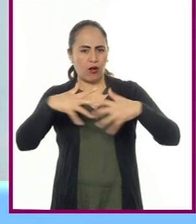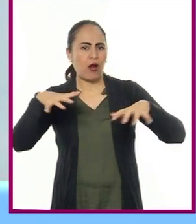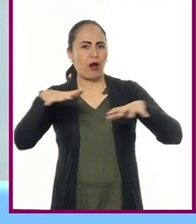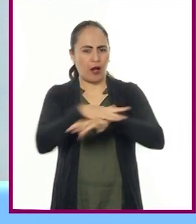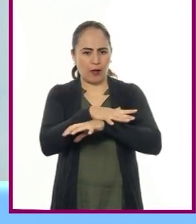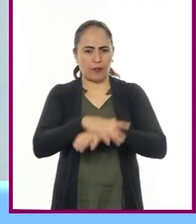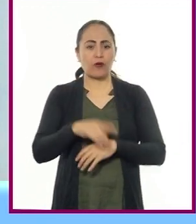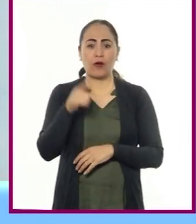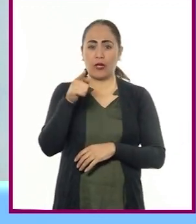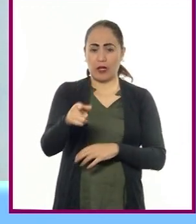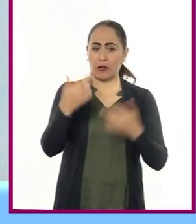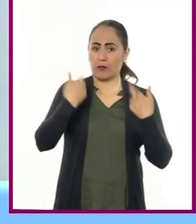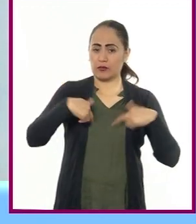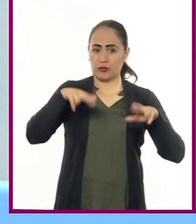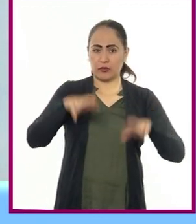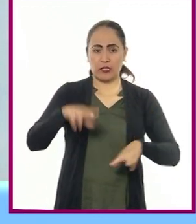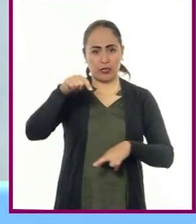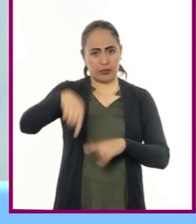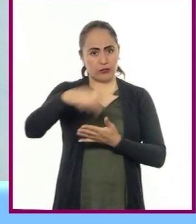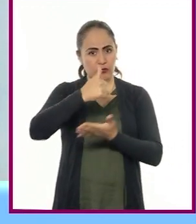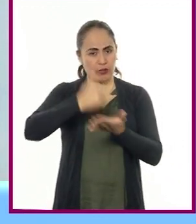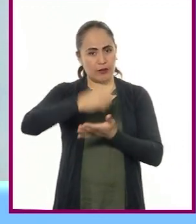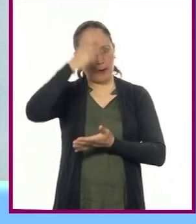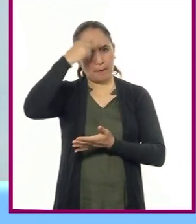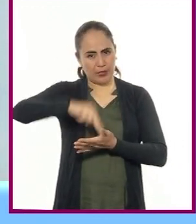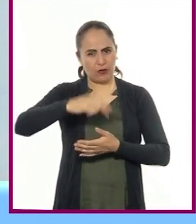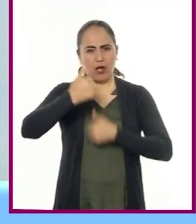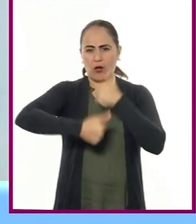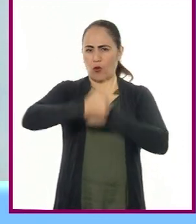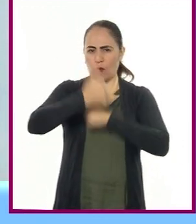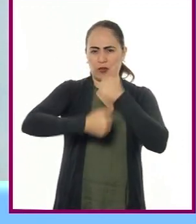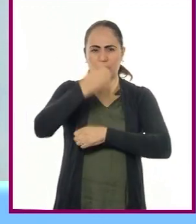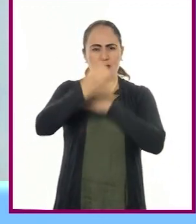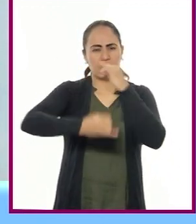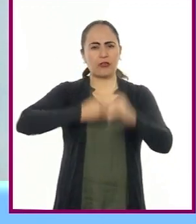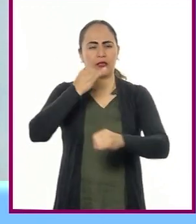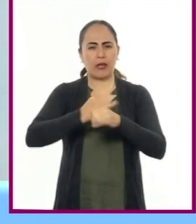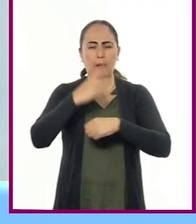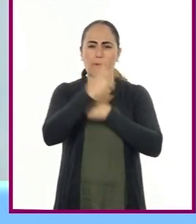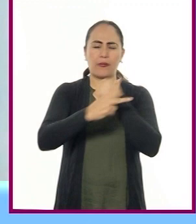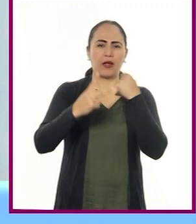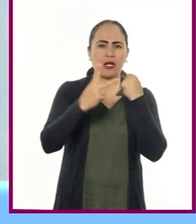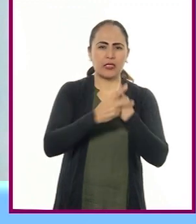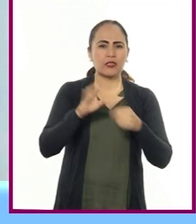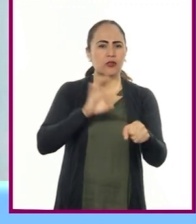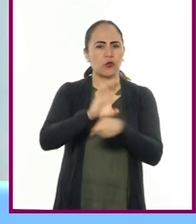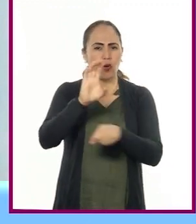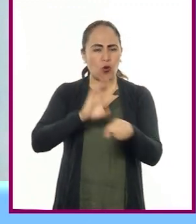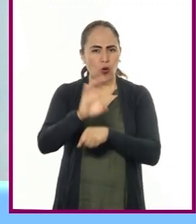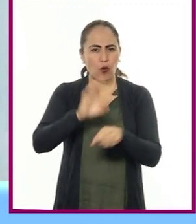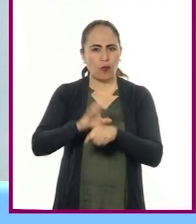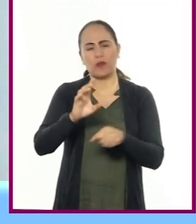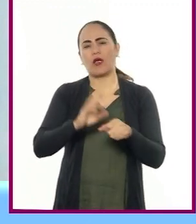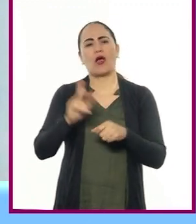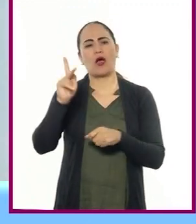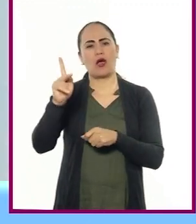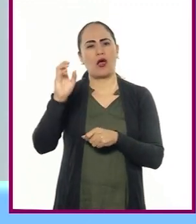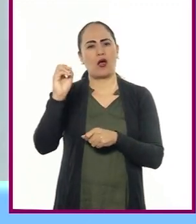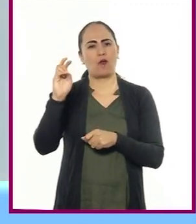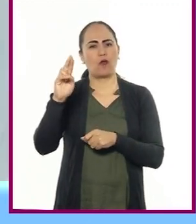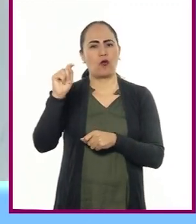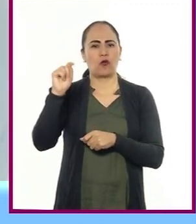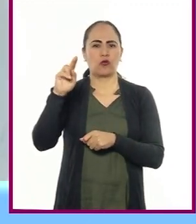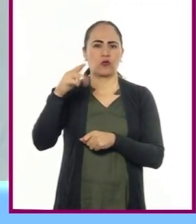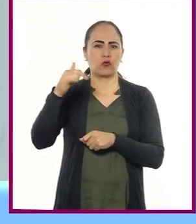Enrique ha representado a la Ciudad de México en competencias internacionales, en países como Colombia y Portugal.